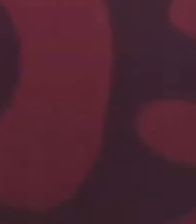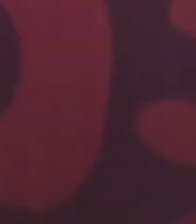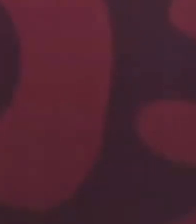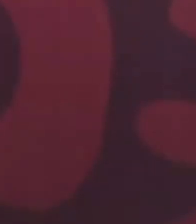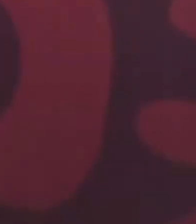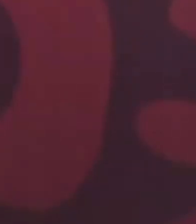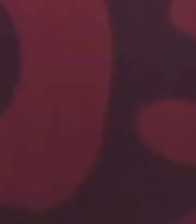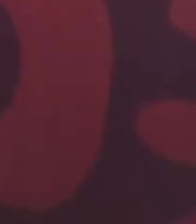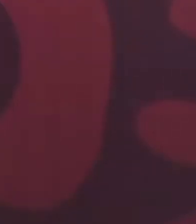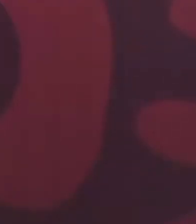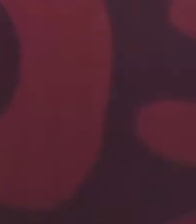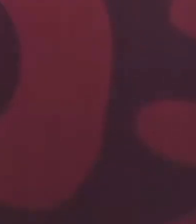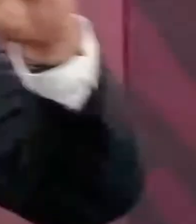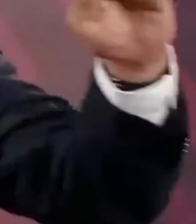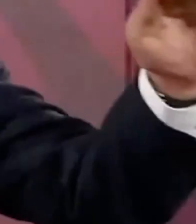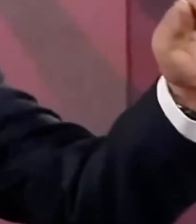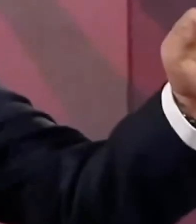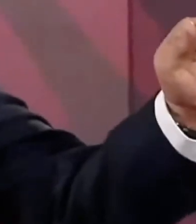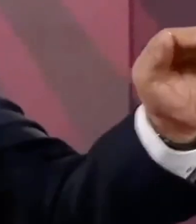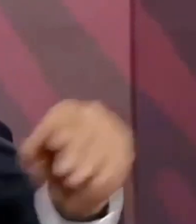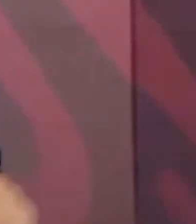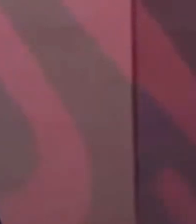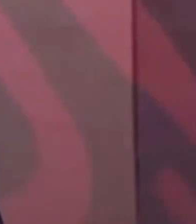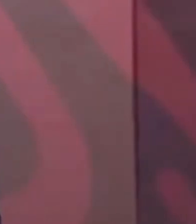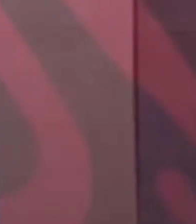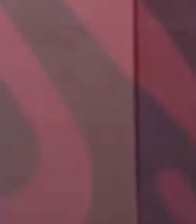y prácticamente no se toca el tema.